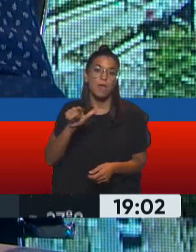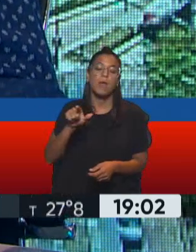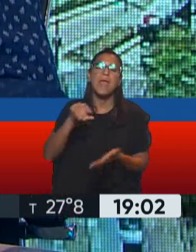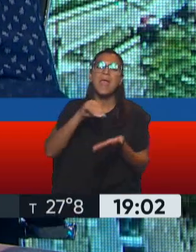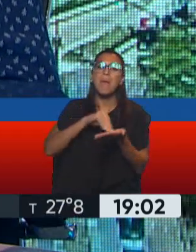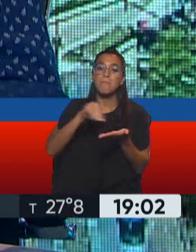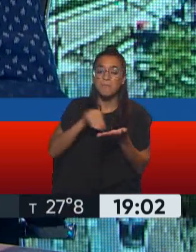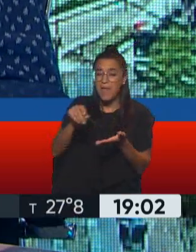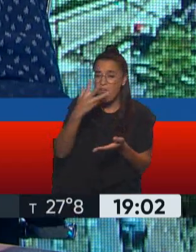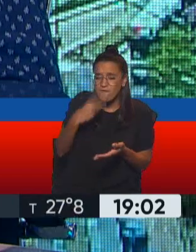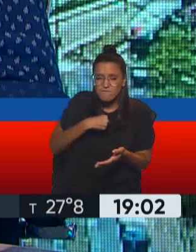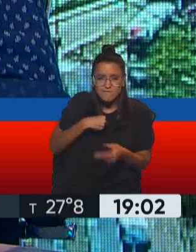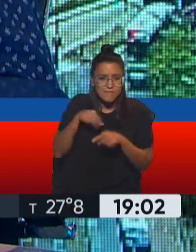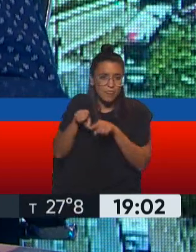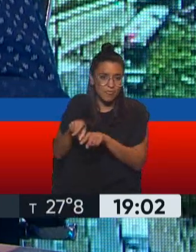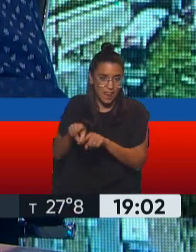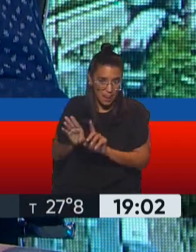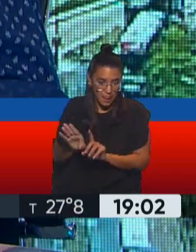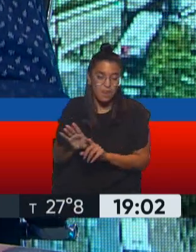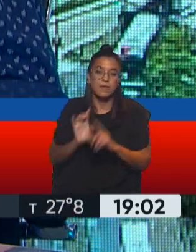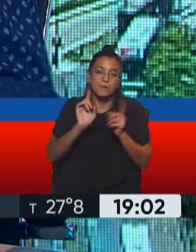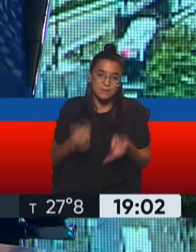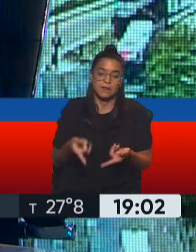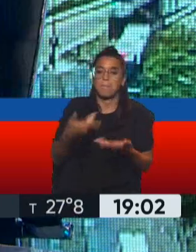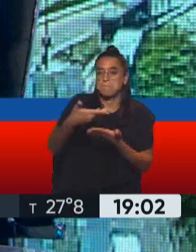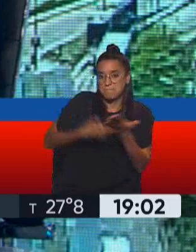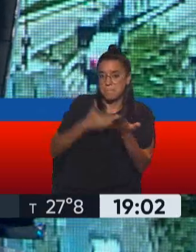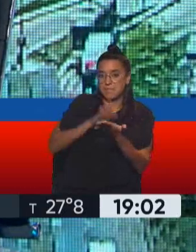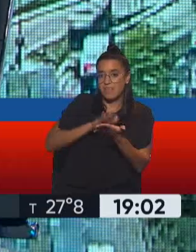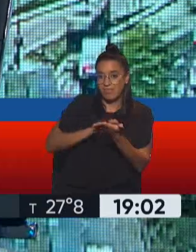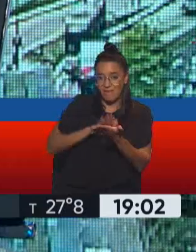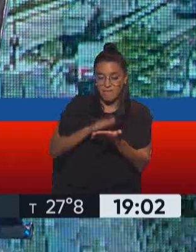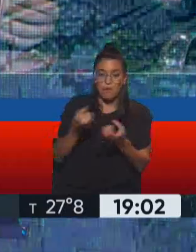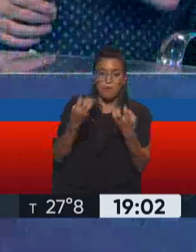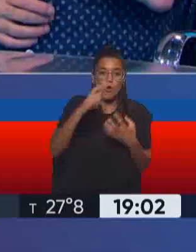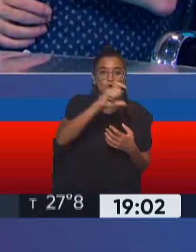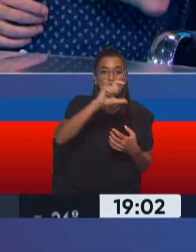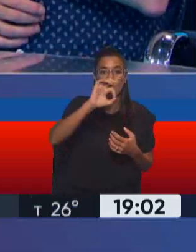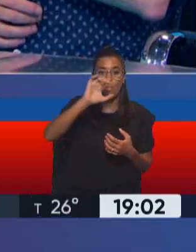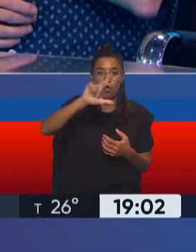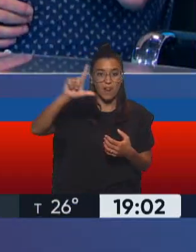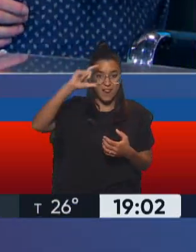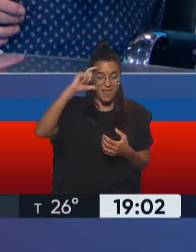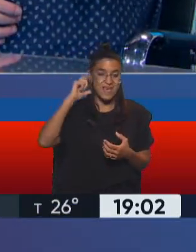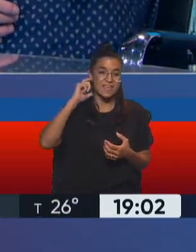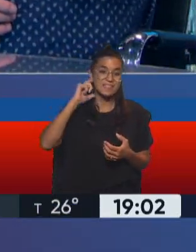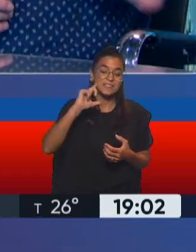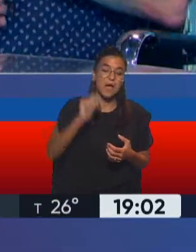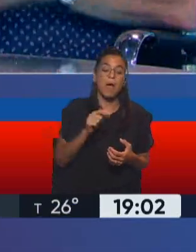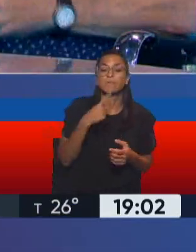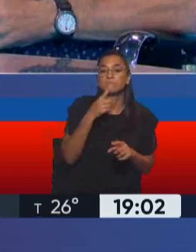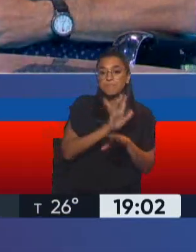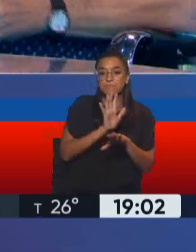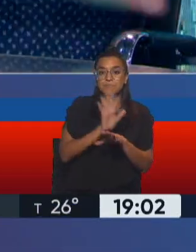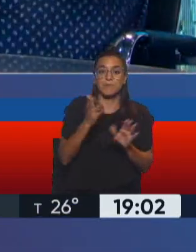empleado preferido y también su testaferro, porque a nombre de Colella estaba una de sus principales empresas, la